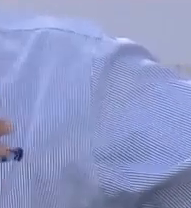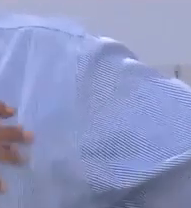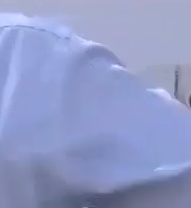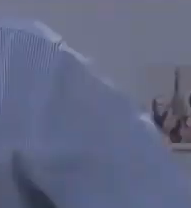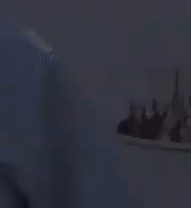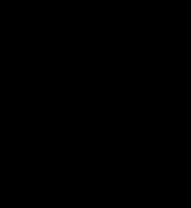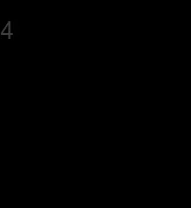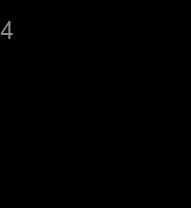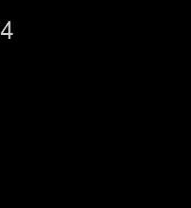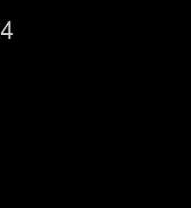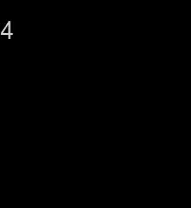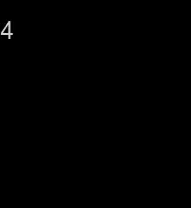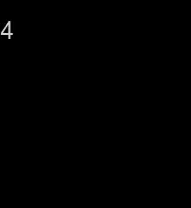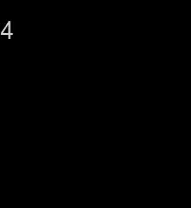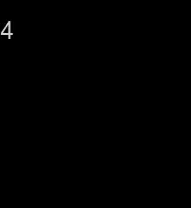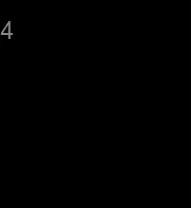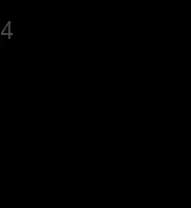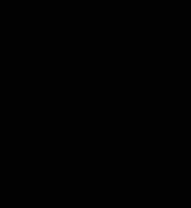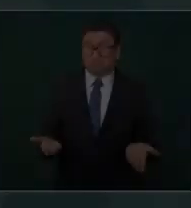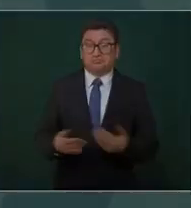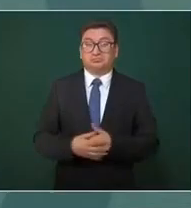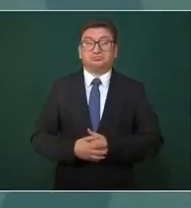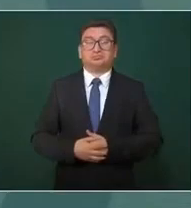al centro.